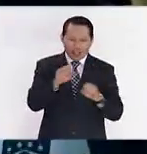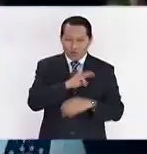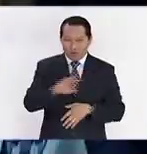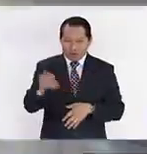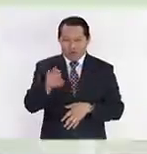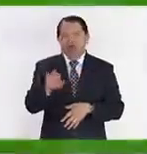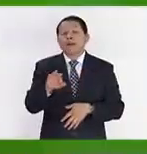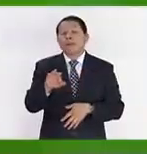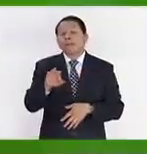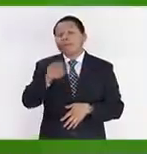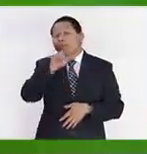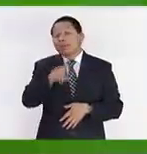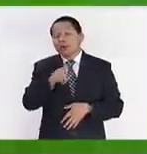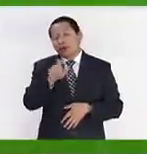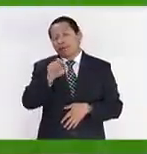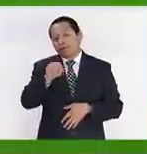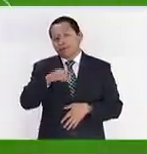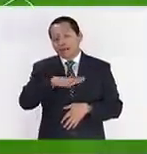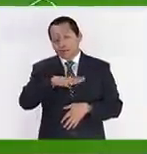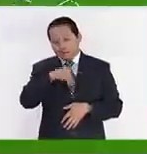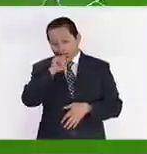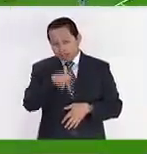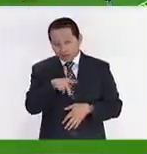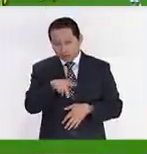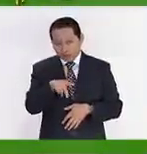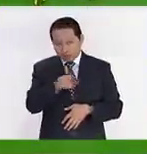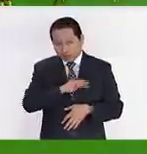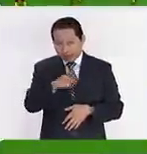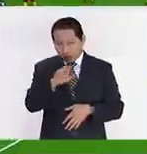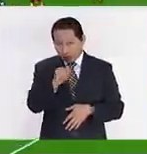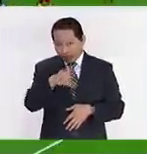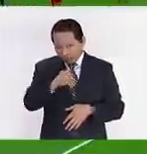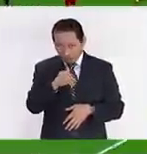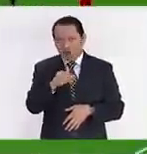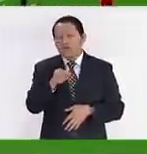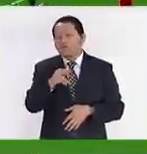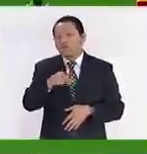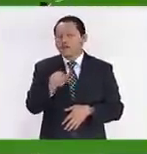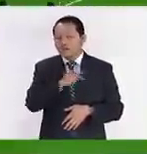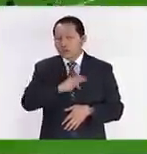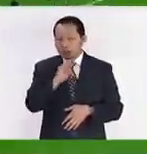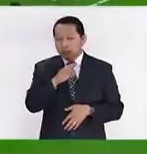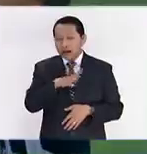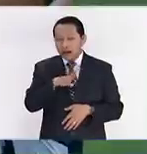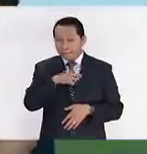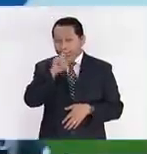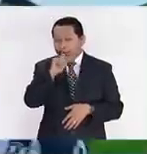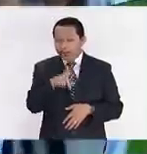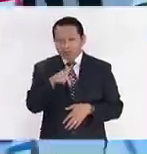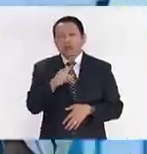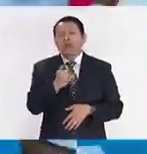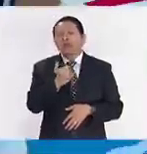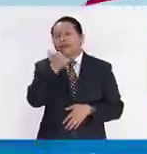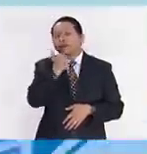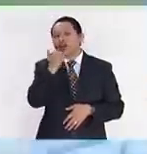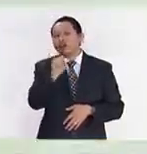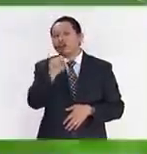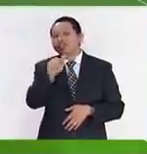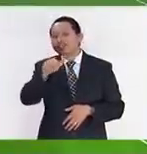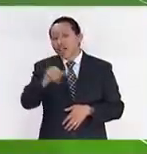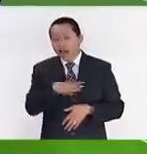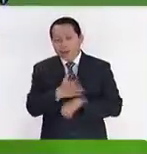Carlos Sánchez. Al 29 iba a venir otra vez Rogelio Funes Mori. Vean nada más el error de Sosa, un portero